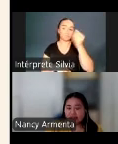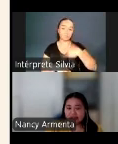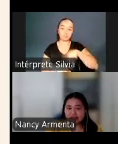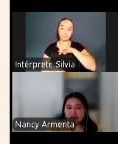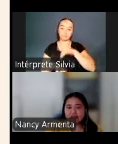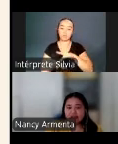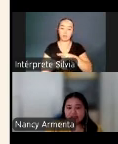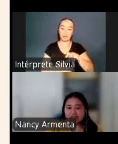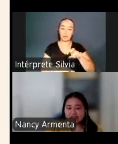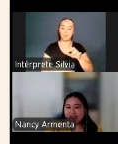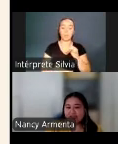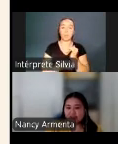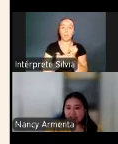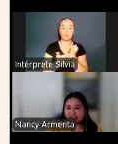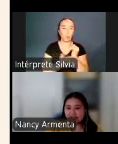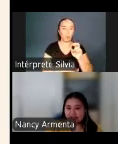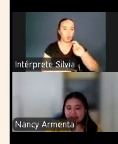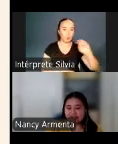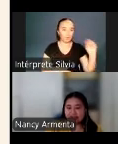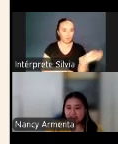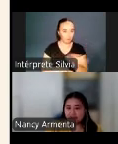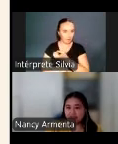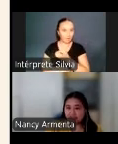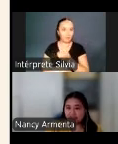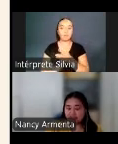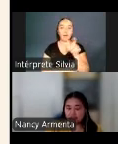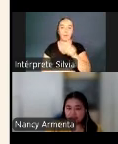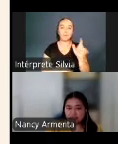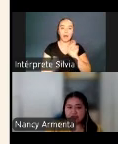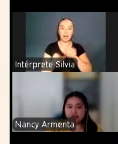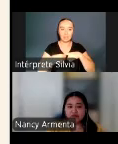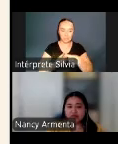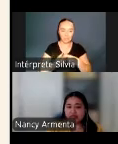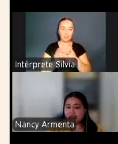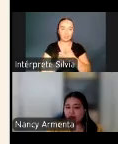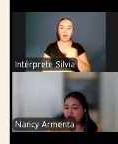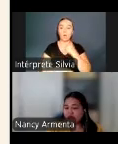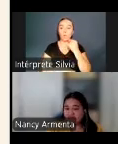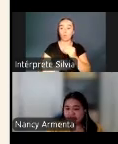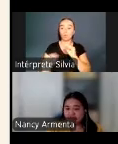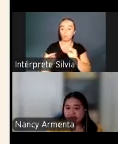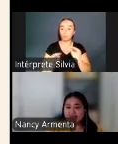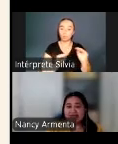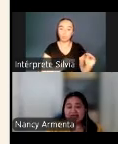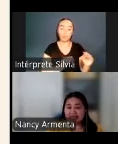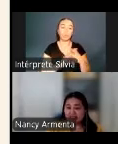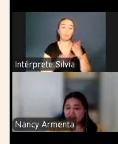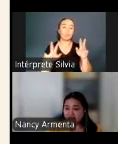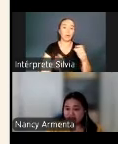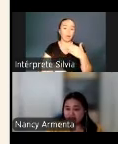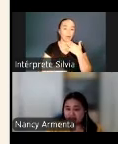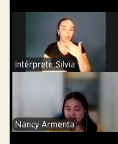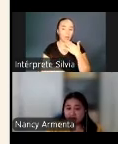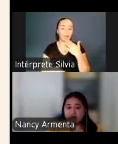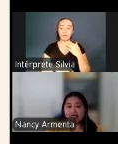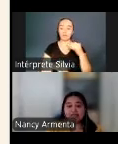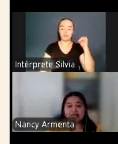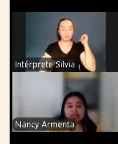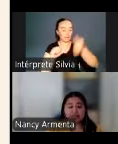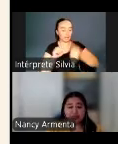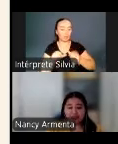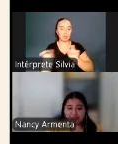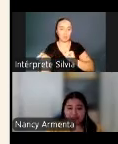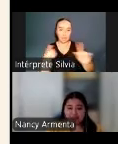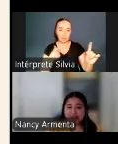la muestra, es decir, una diversidad en las participantes, en las voces que estamos escuchando, en cuanto a edad, a trayectorias migratorias,